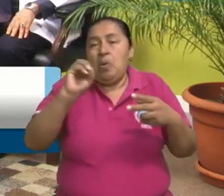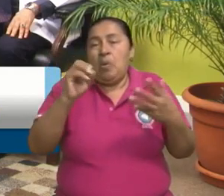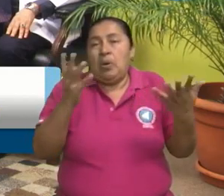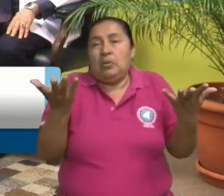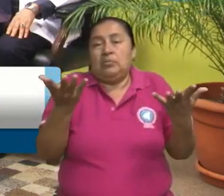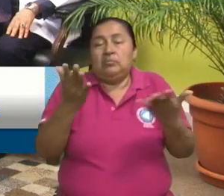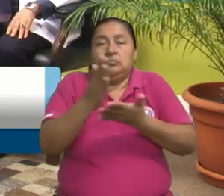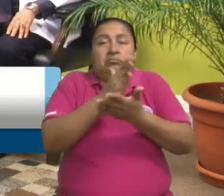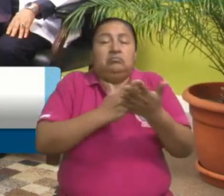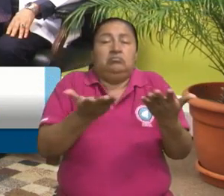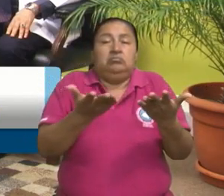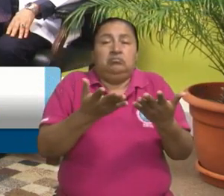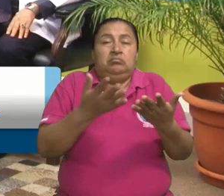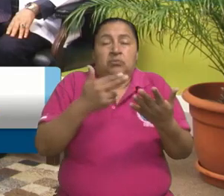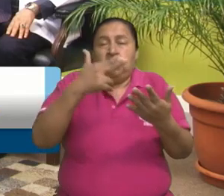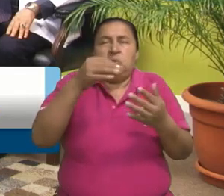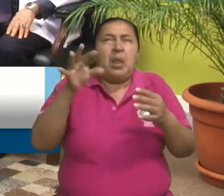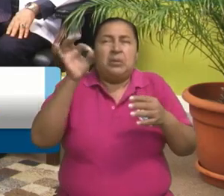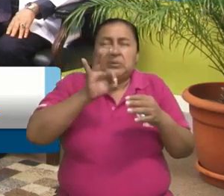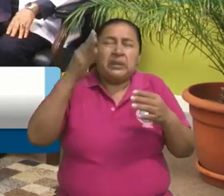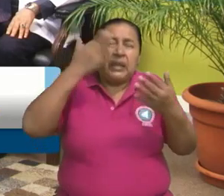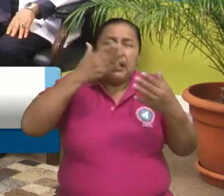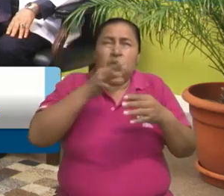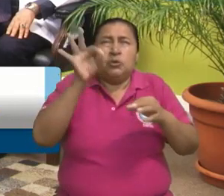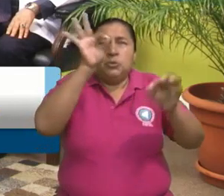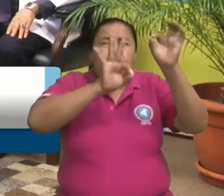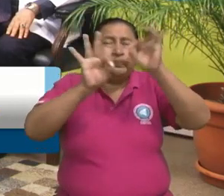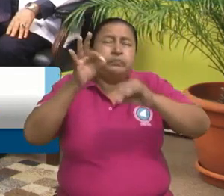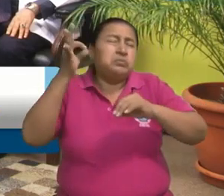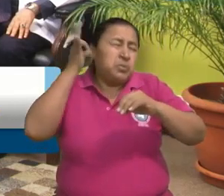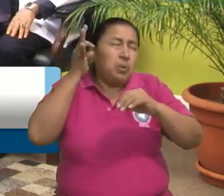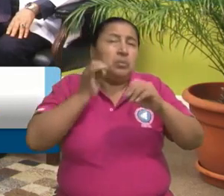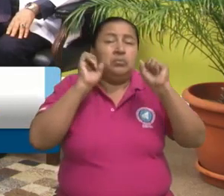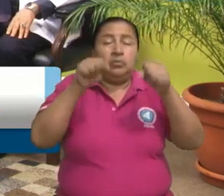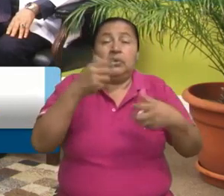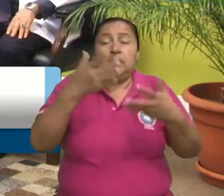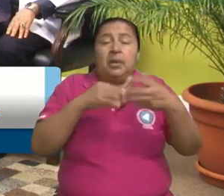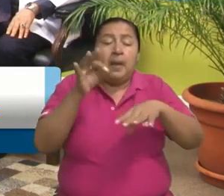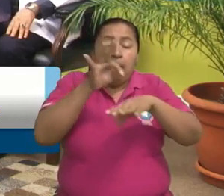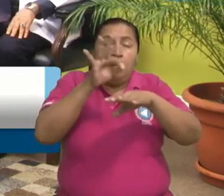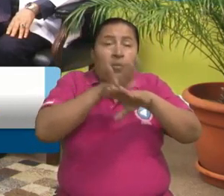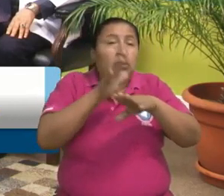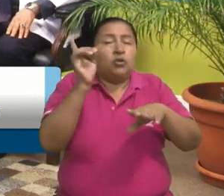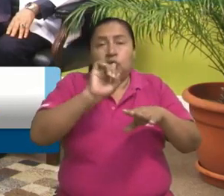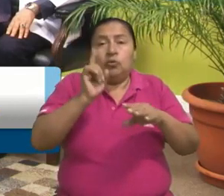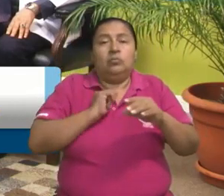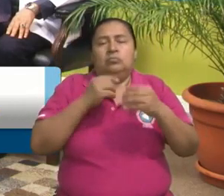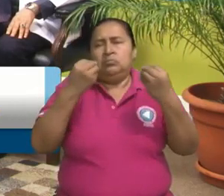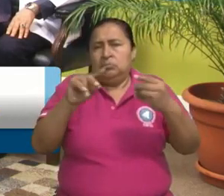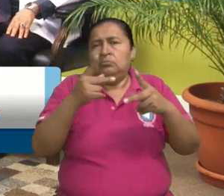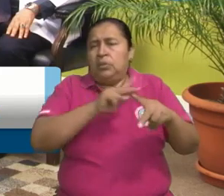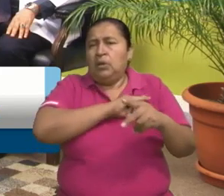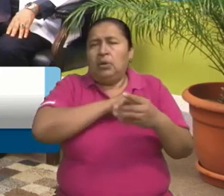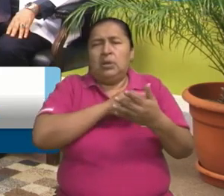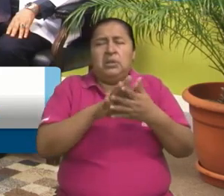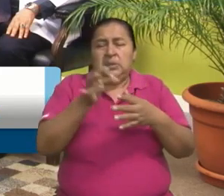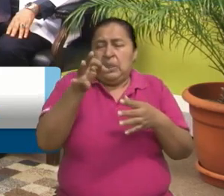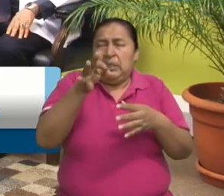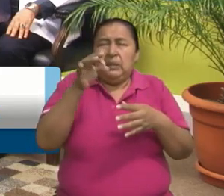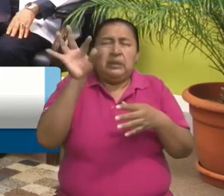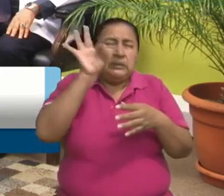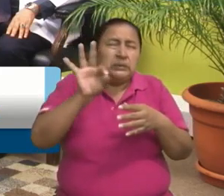algunos clips yo corro que si el mosquito no tanto pero él por ejemplo se han choco rones se